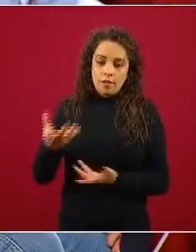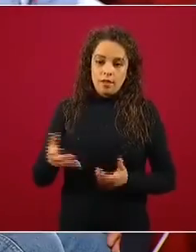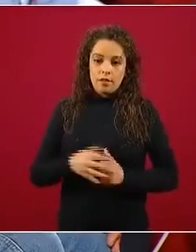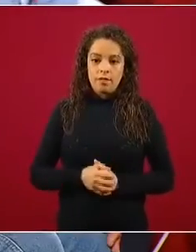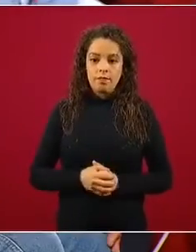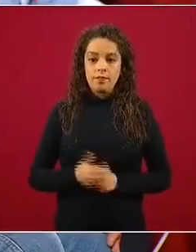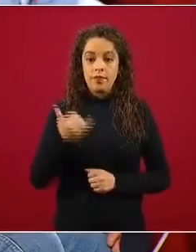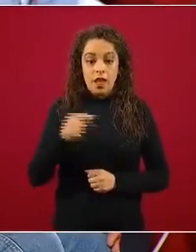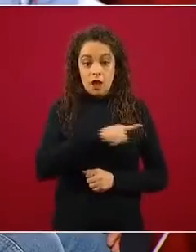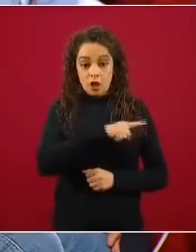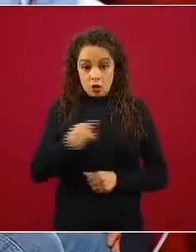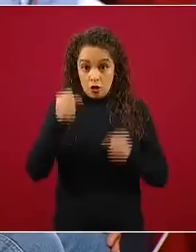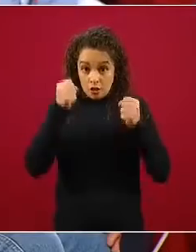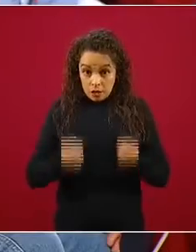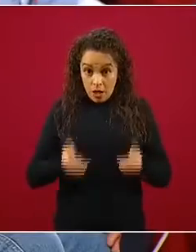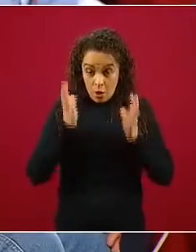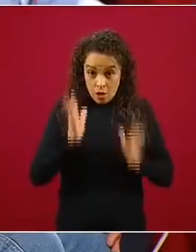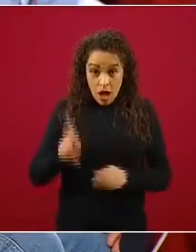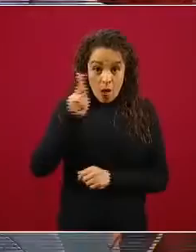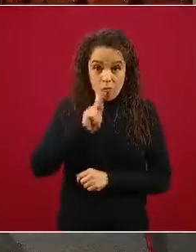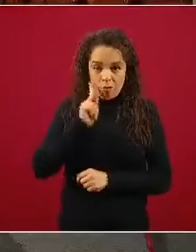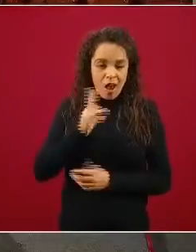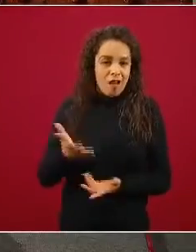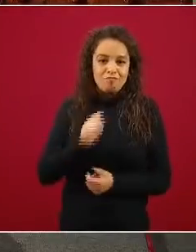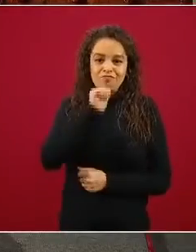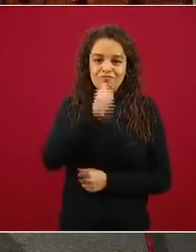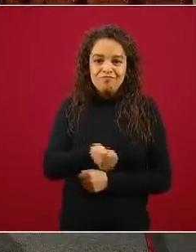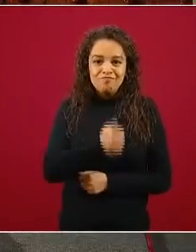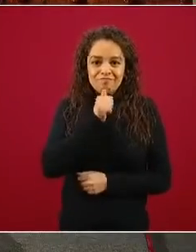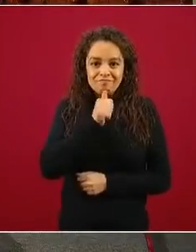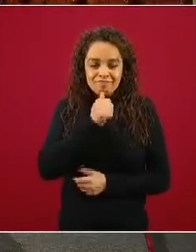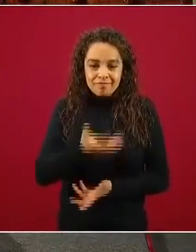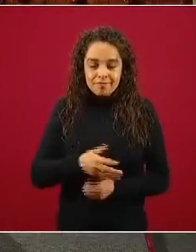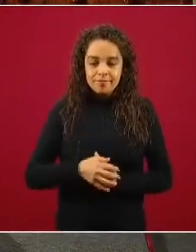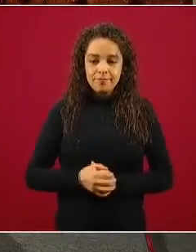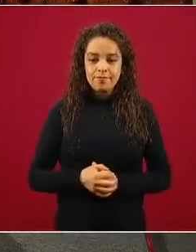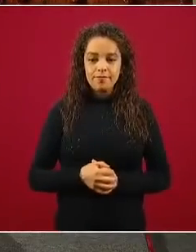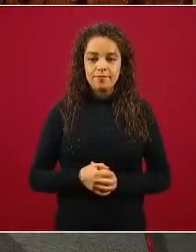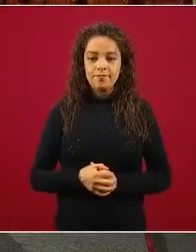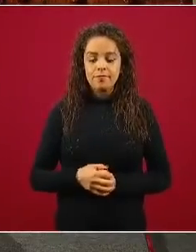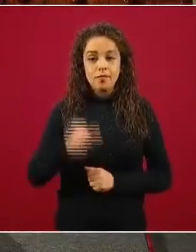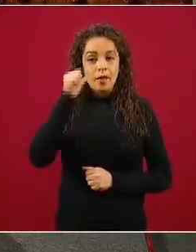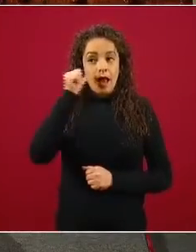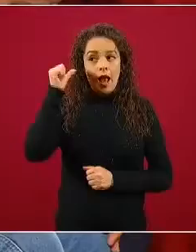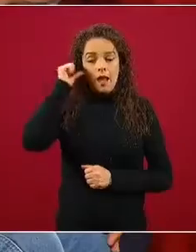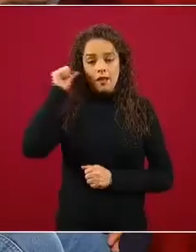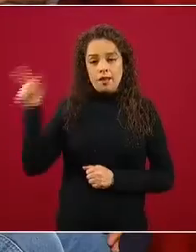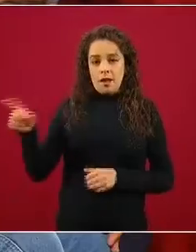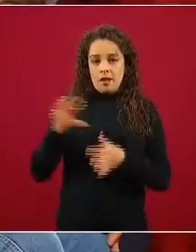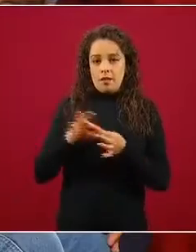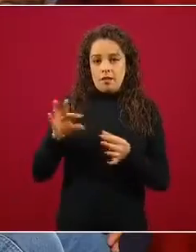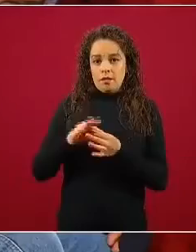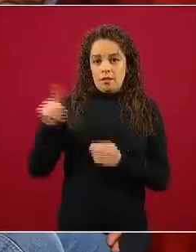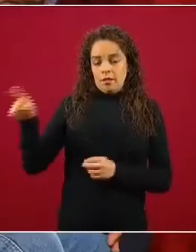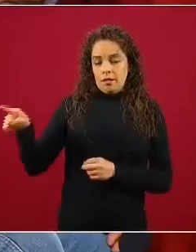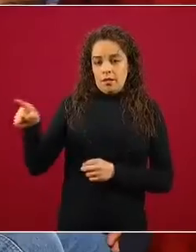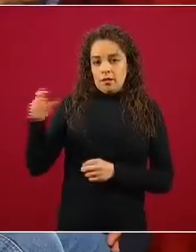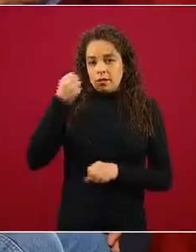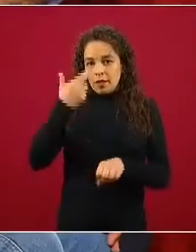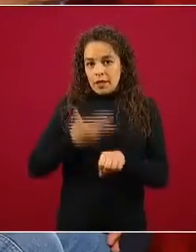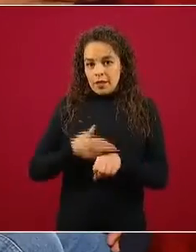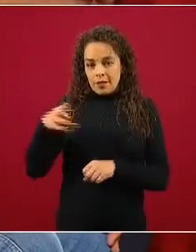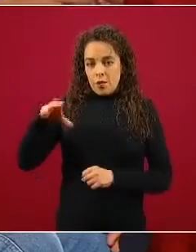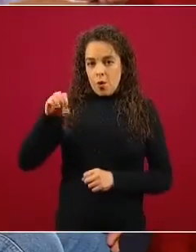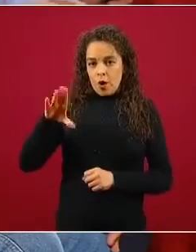prueba, ¿no? Y en el caso, ayer hablaba el secretario Moctezuma de los calendarios de regreso a